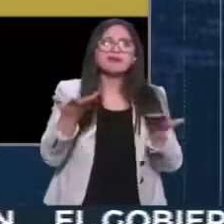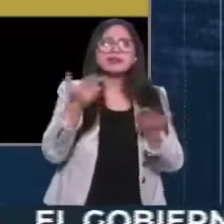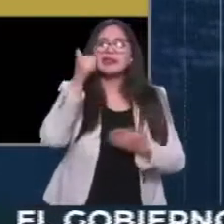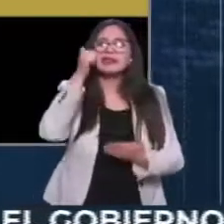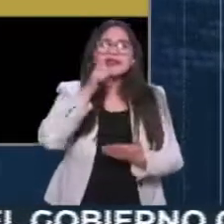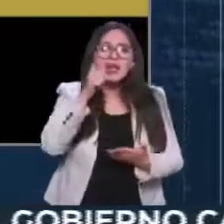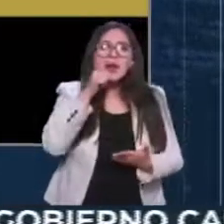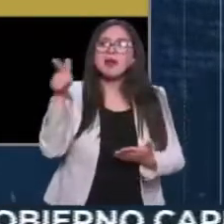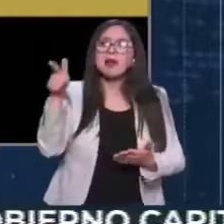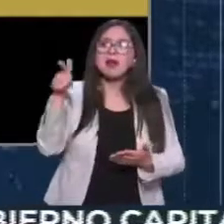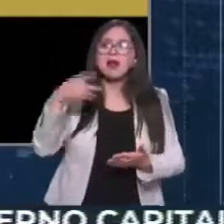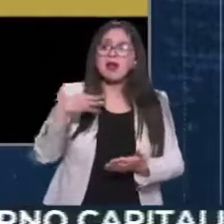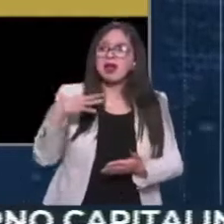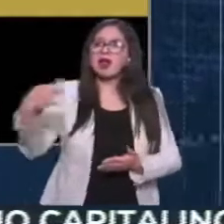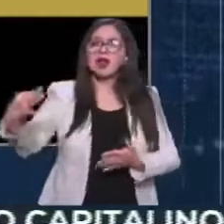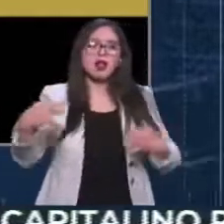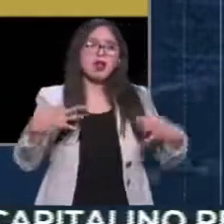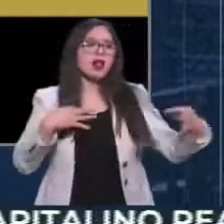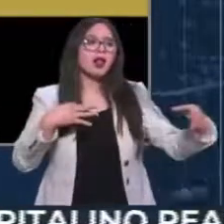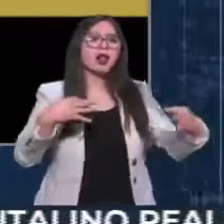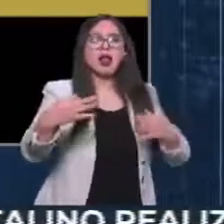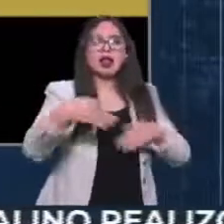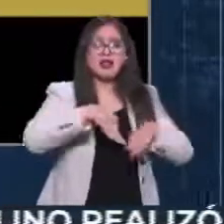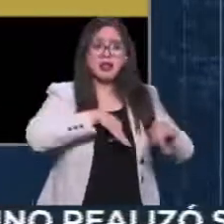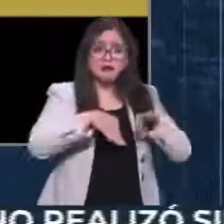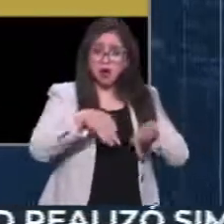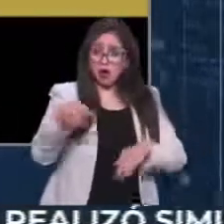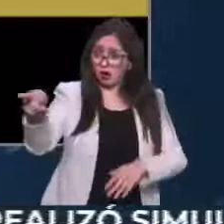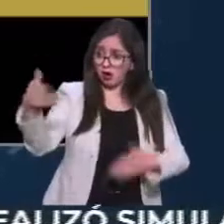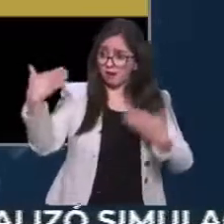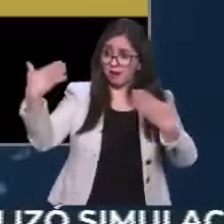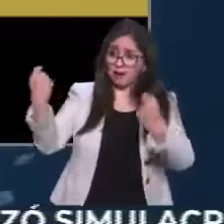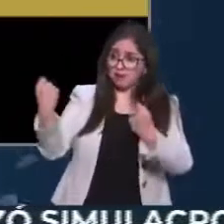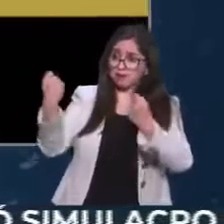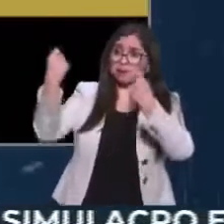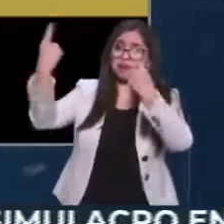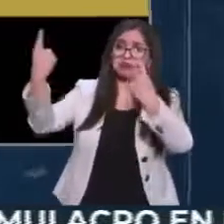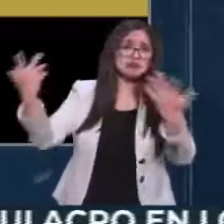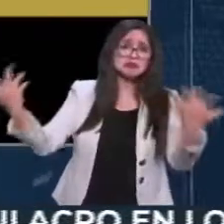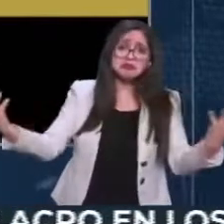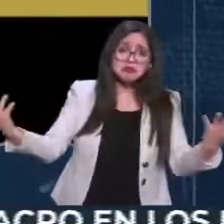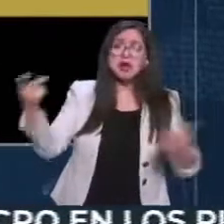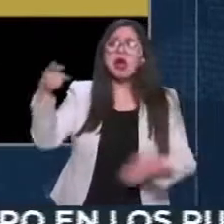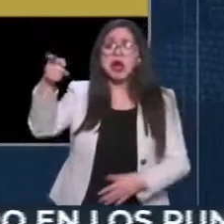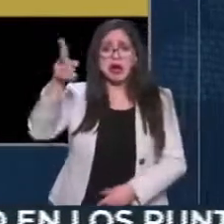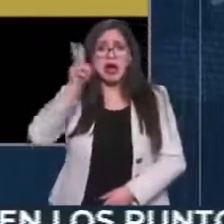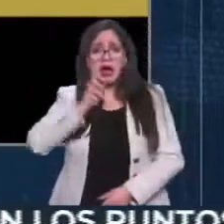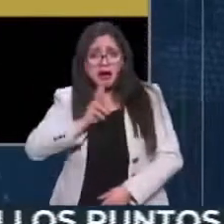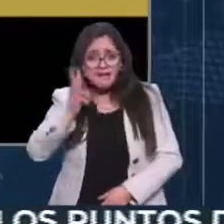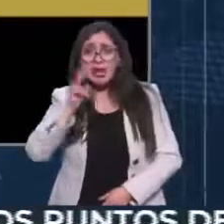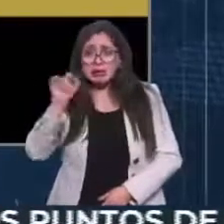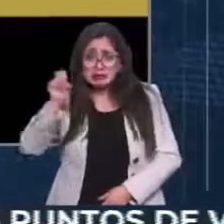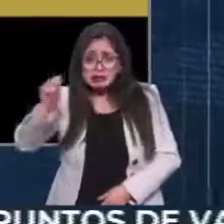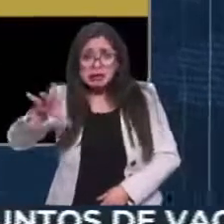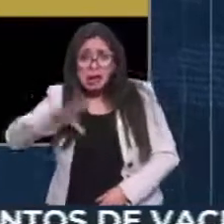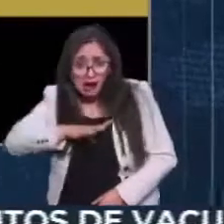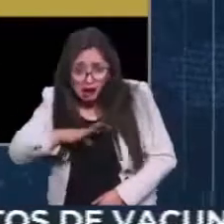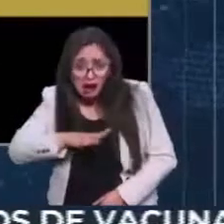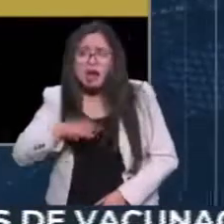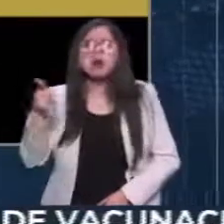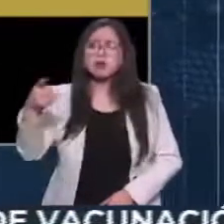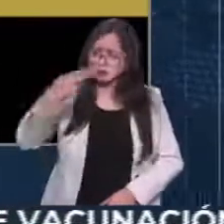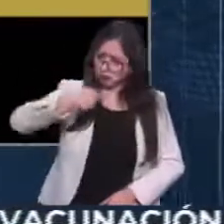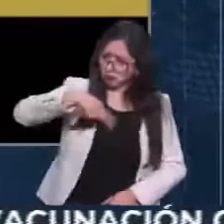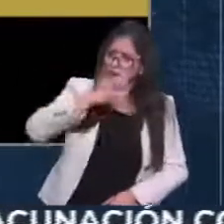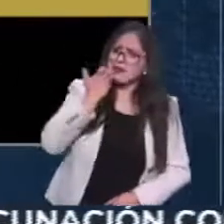arribar a los puestos, sin un solo mérito, y eso no lo puedo nada más decir yo. Si tiene un mérito, que nos lo haga saber en su currículum, que podríamos leerlo,